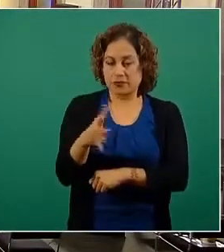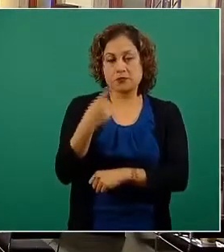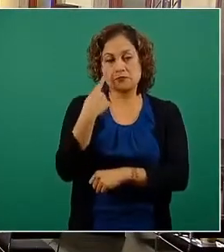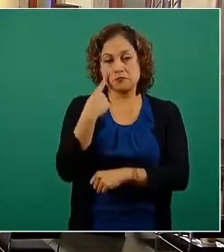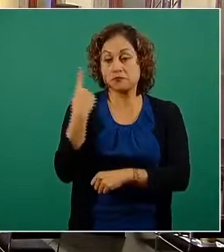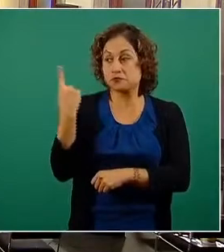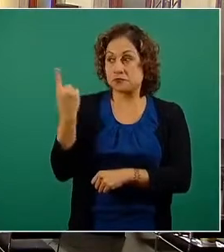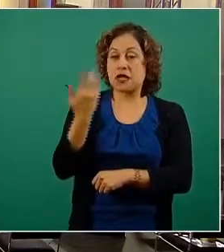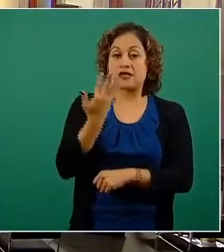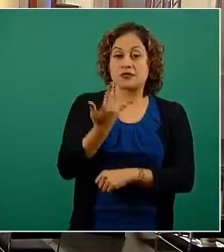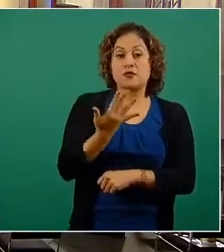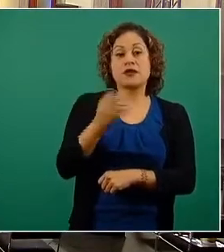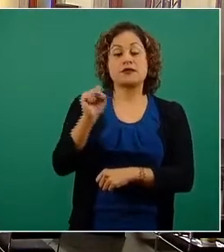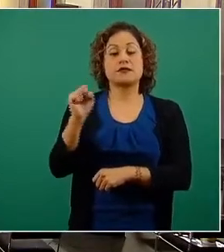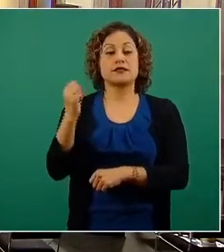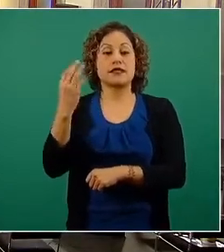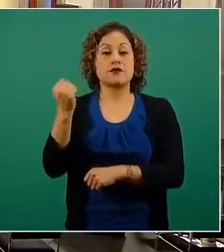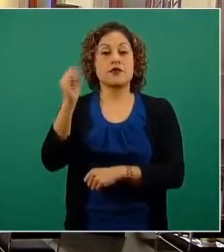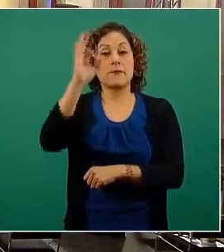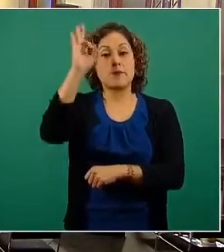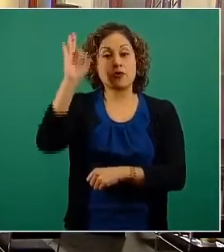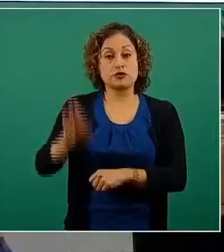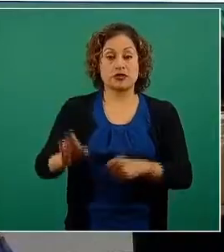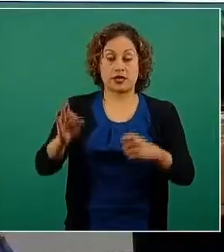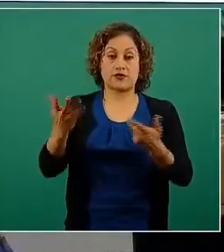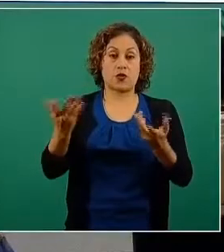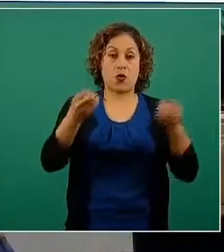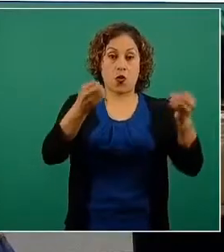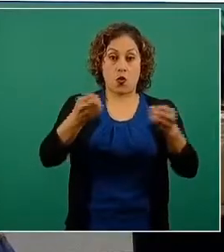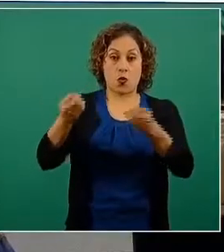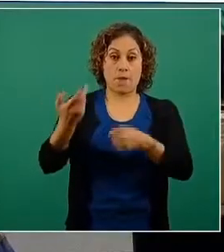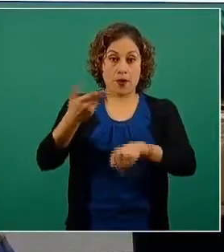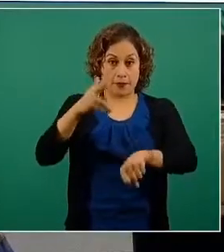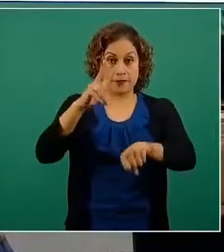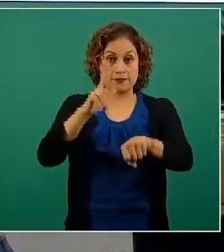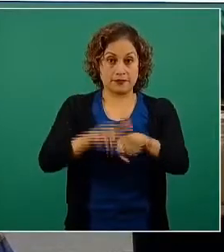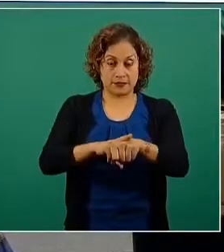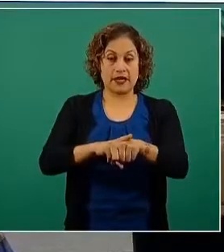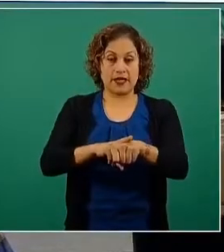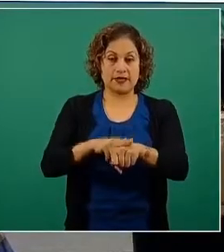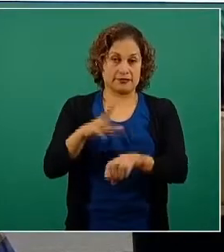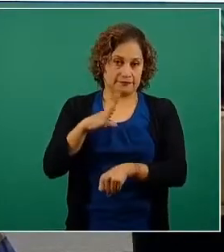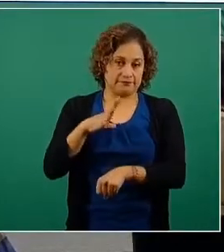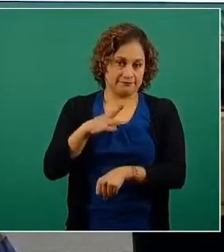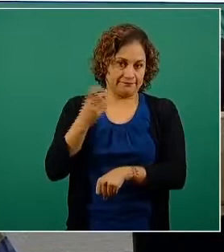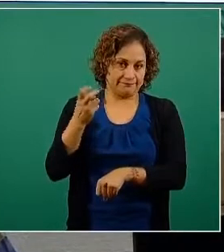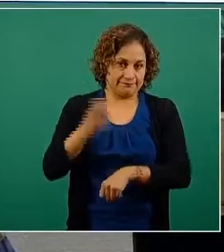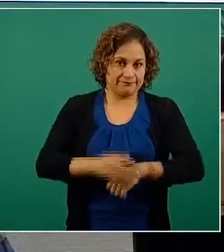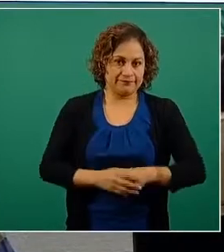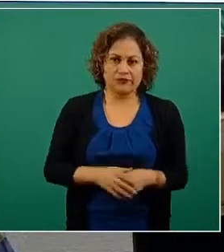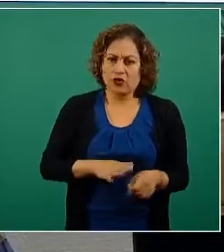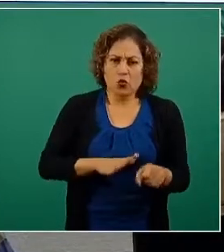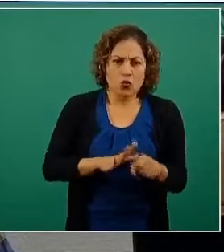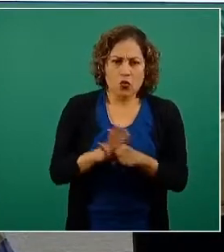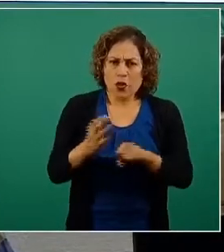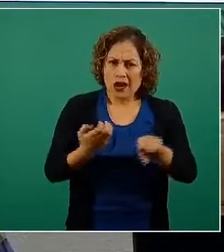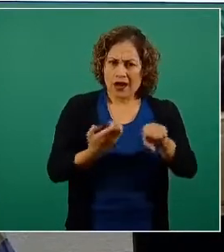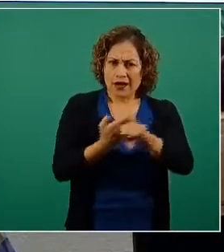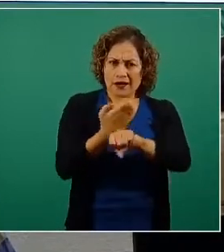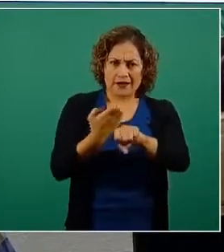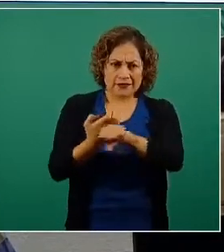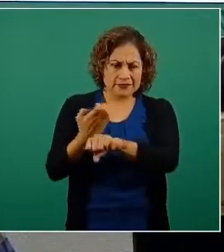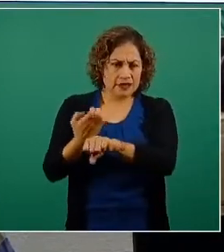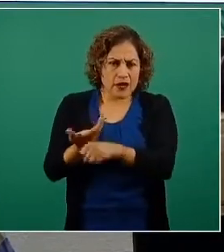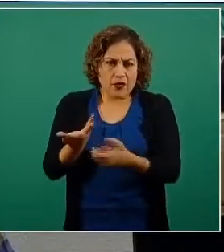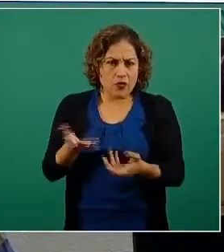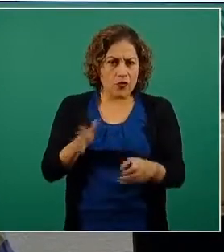50 y el 69% de ocupación se tiene en estas unidades. ¿Qué entidades federativas se encuentran